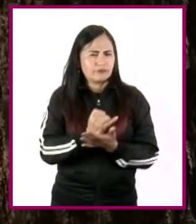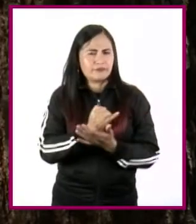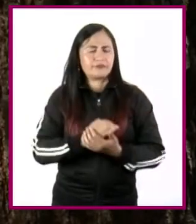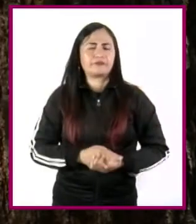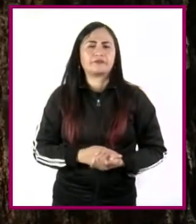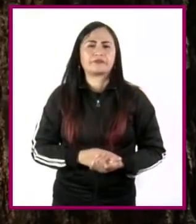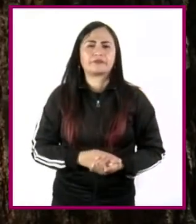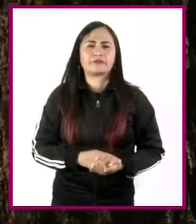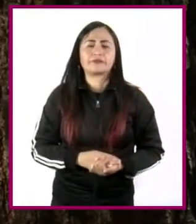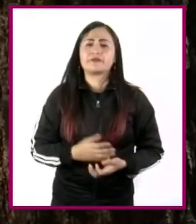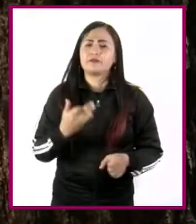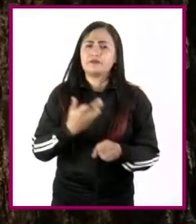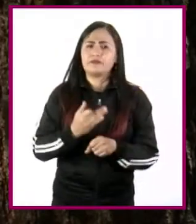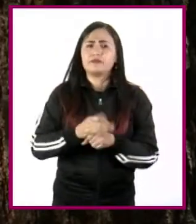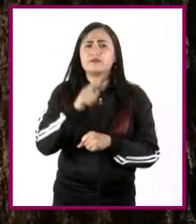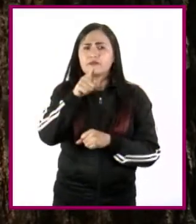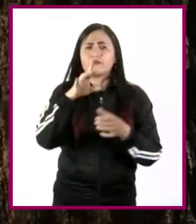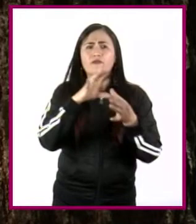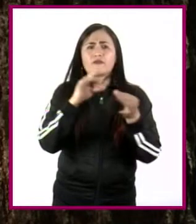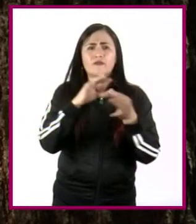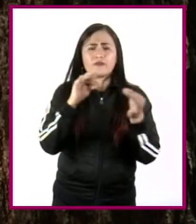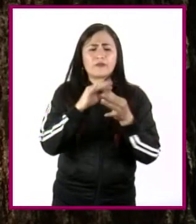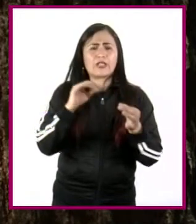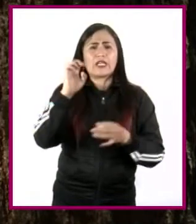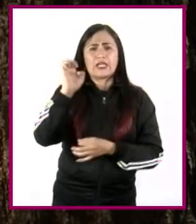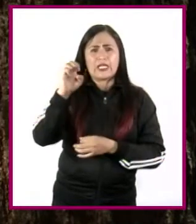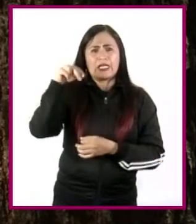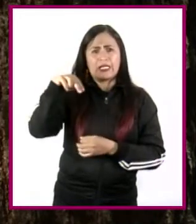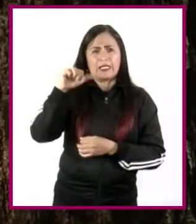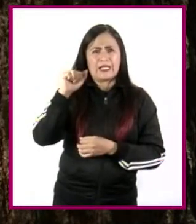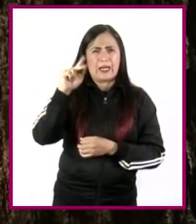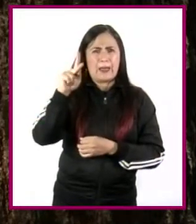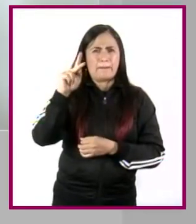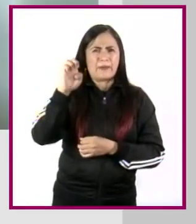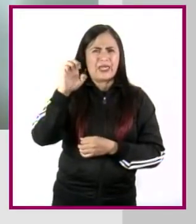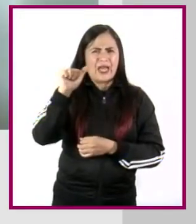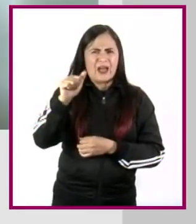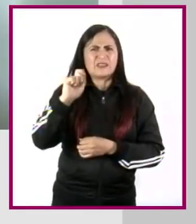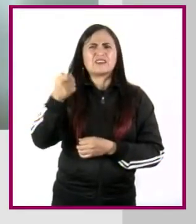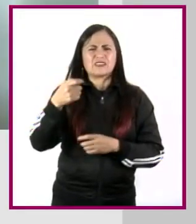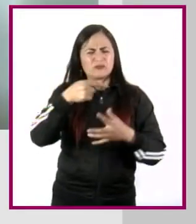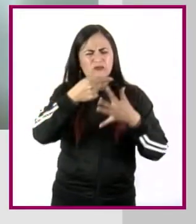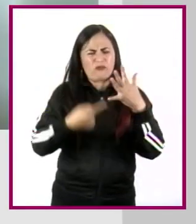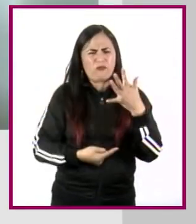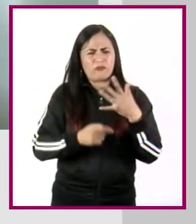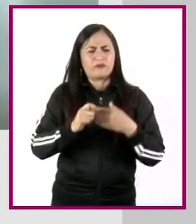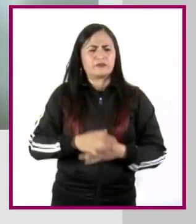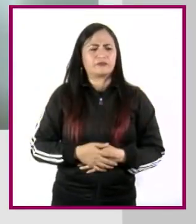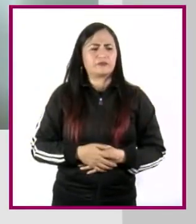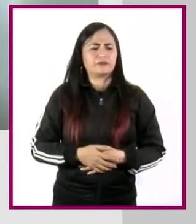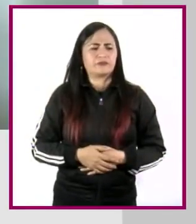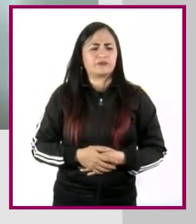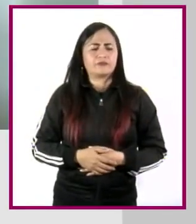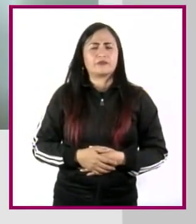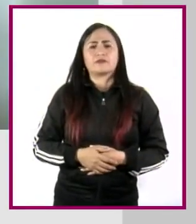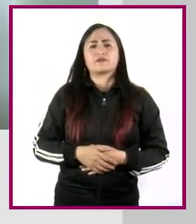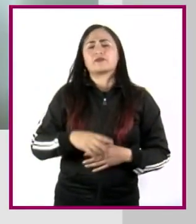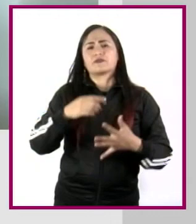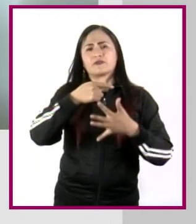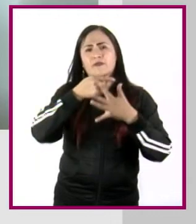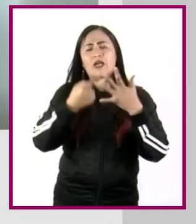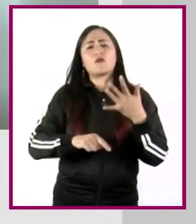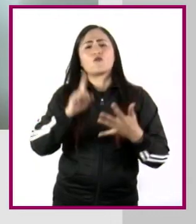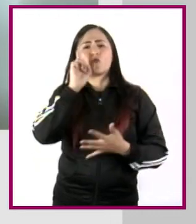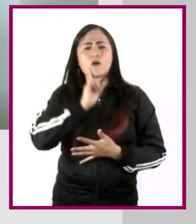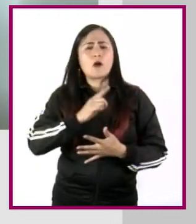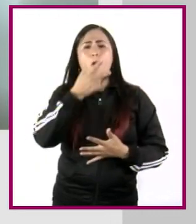hablar brevemente sobre la ENAPEA y sus ejes prioritarios? El IGE es una organización civil de hombres y mujeres